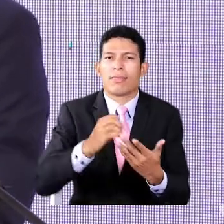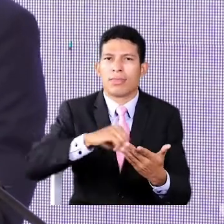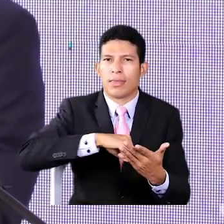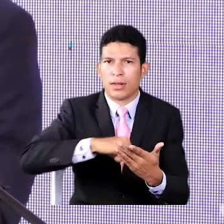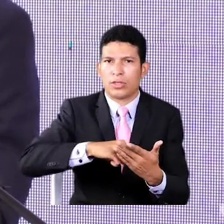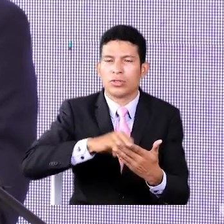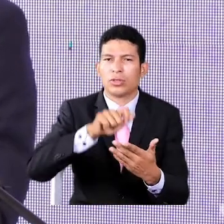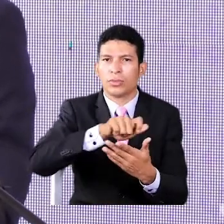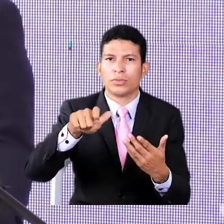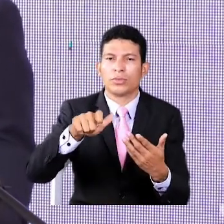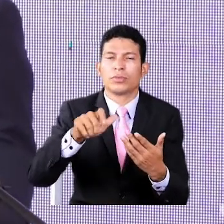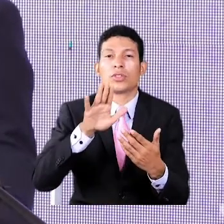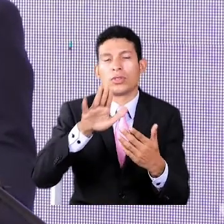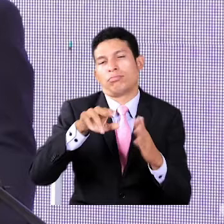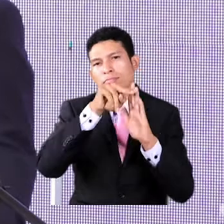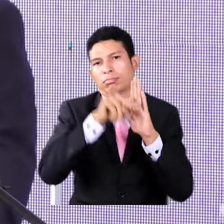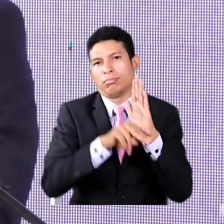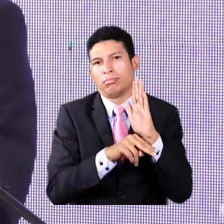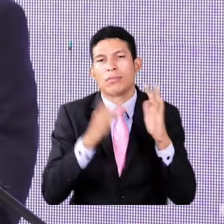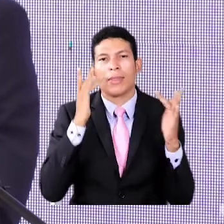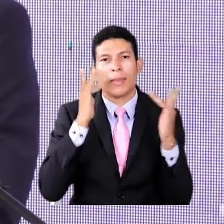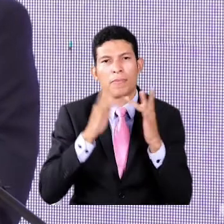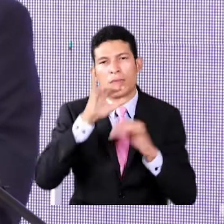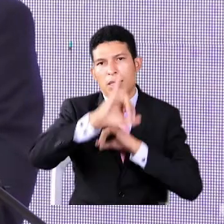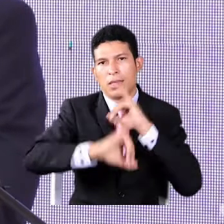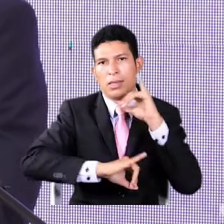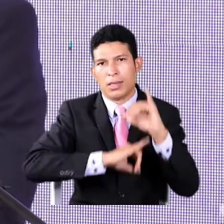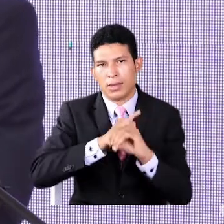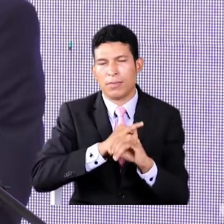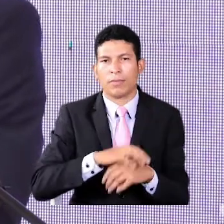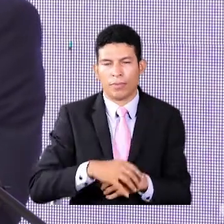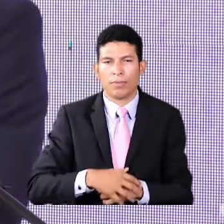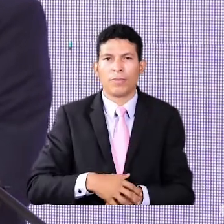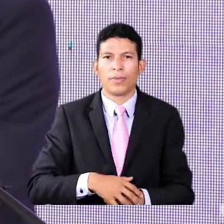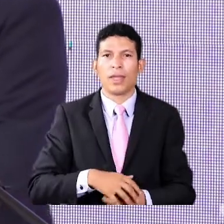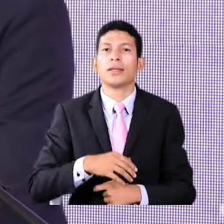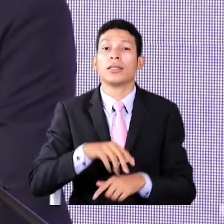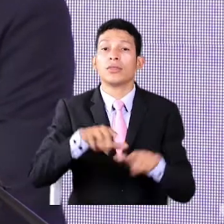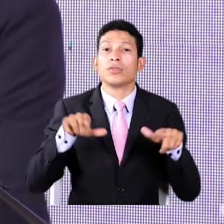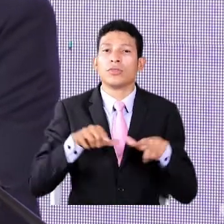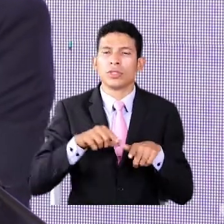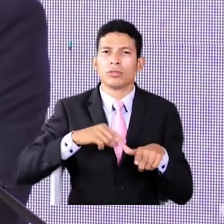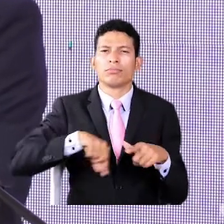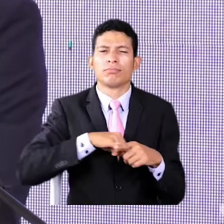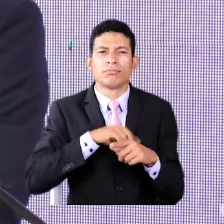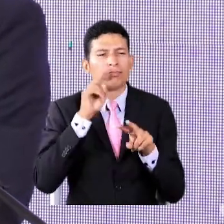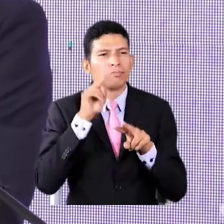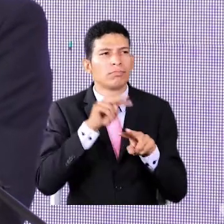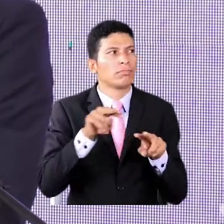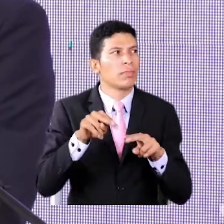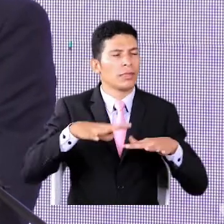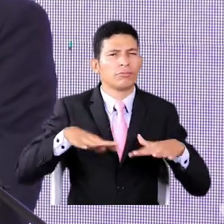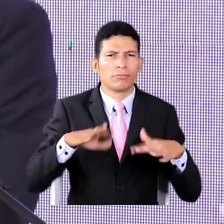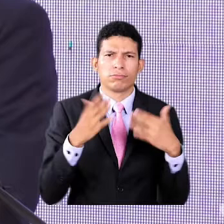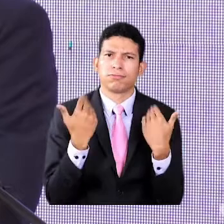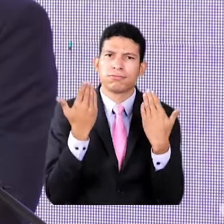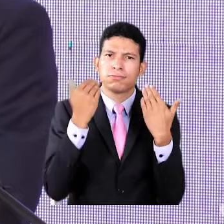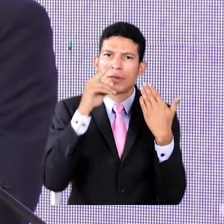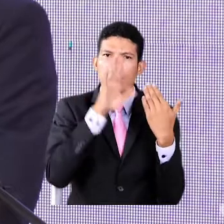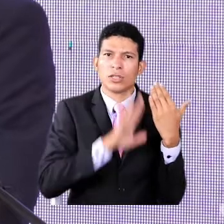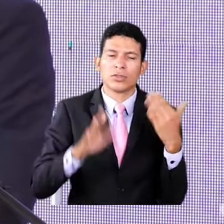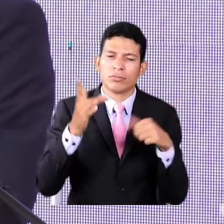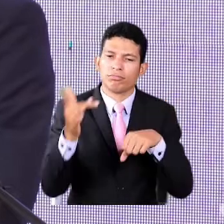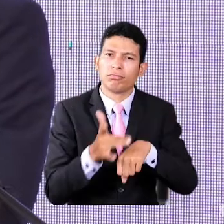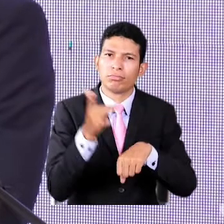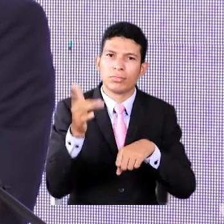conformidad con las normas y estándares internacionales la oficina valora enormemente ese espacio nacional promovido por la